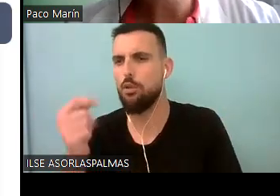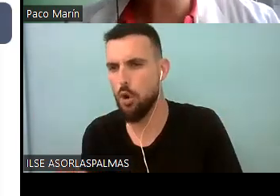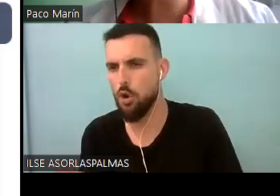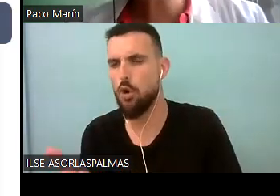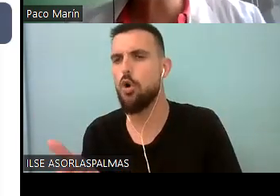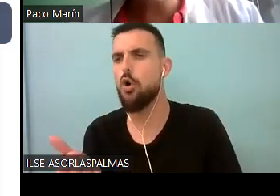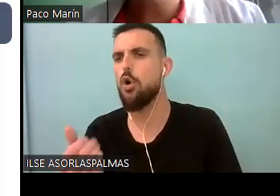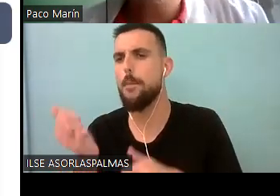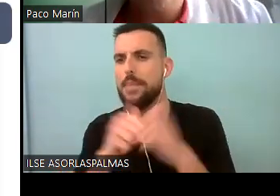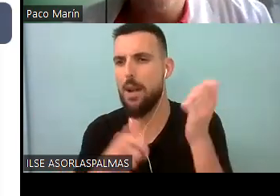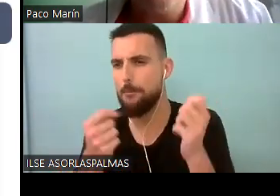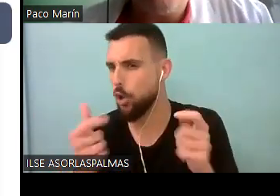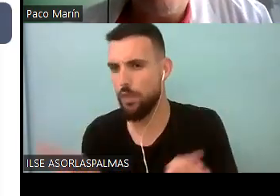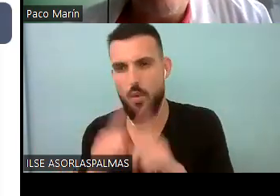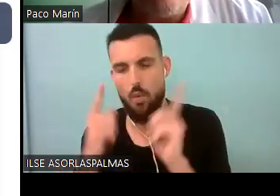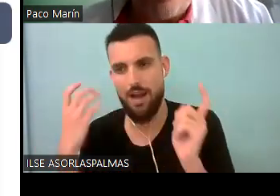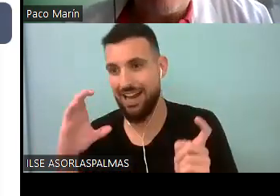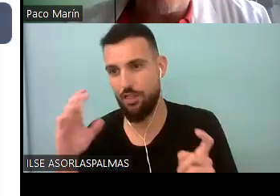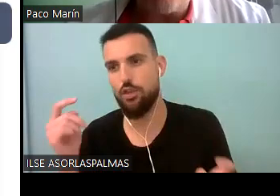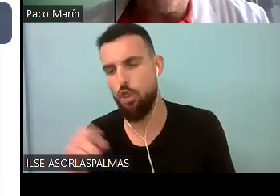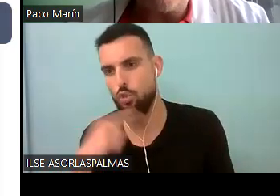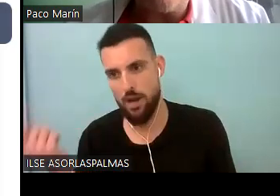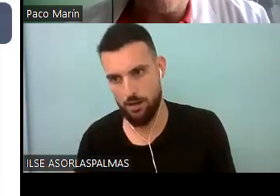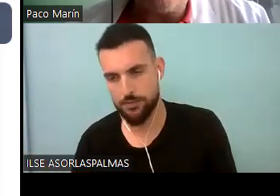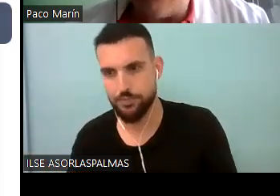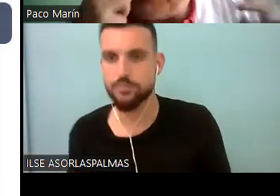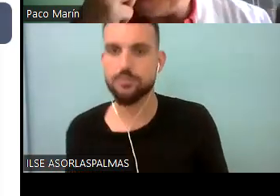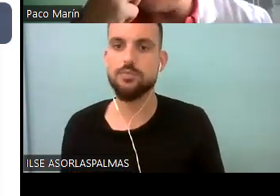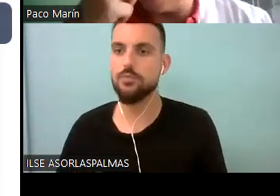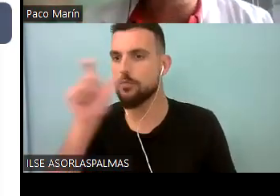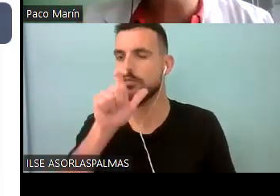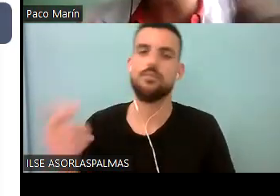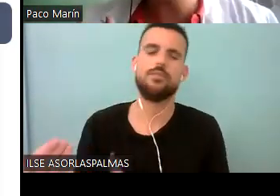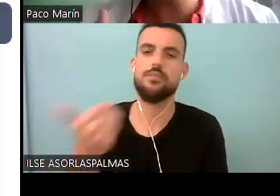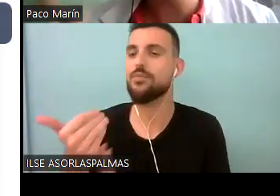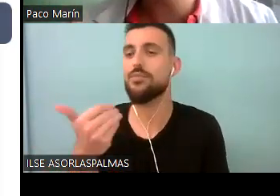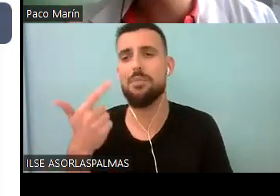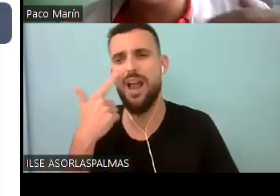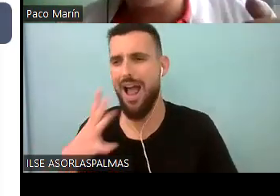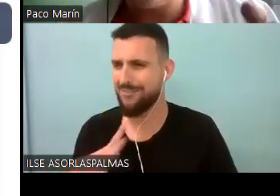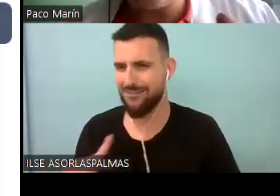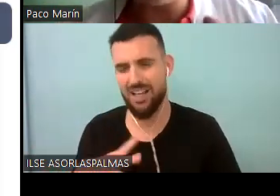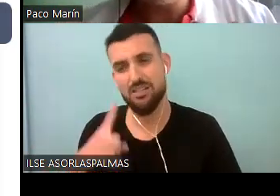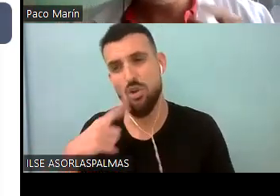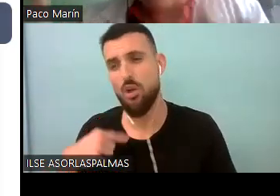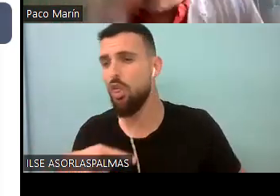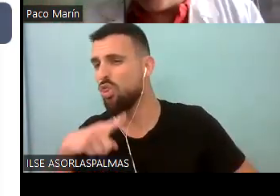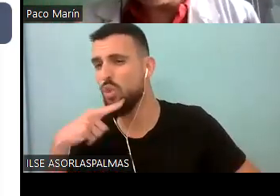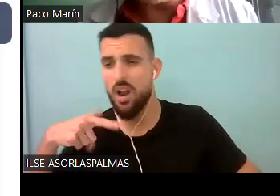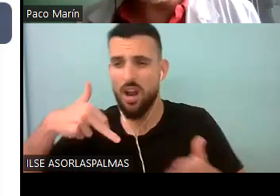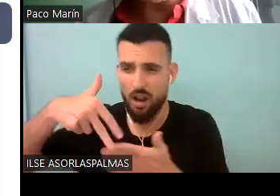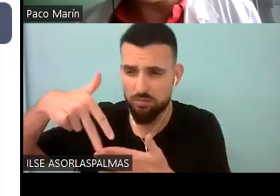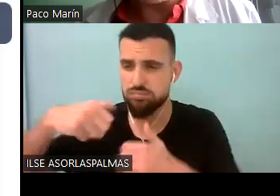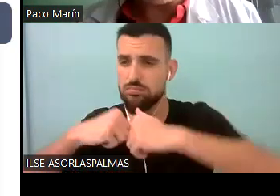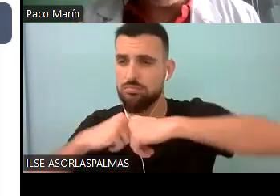¿Vale? Entonces, esto sí que es un concepto que lo ves en la consulta, que la gente está convencida que tiene, hágame una densitometría porque me duelen las rodillas. Son dos